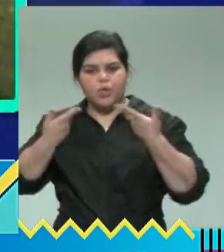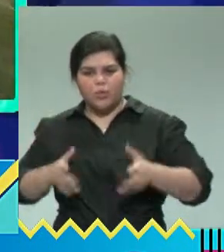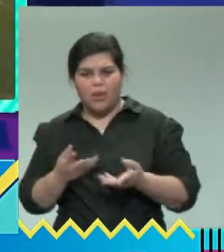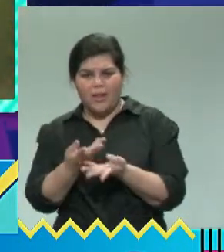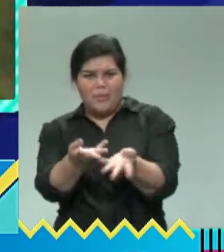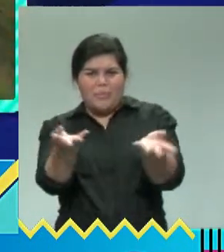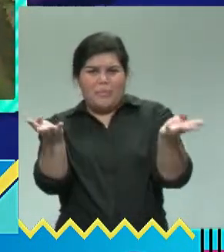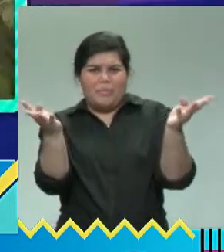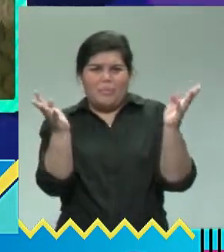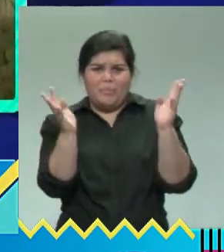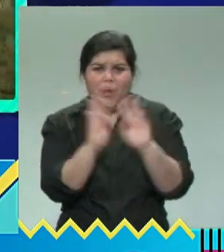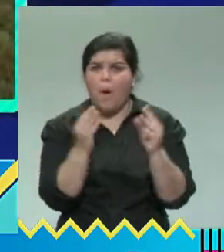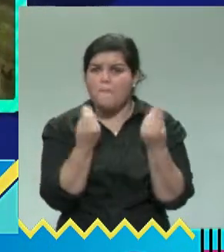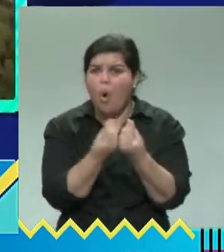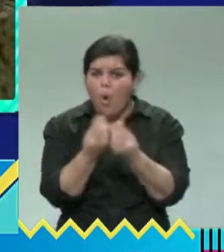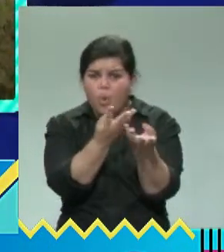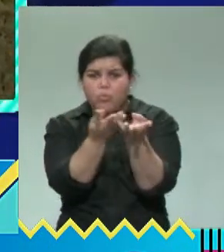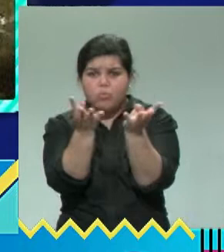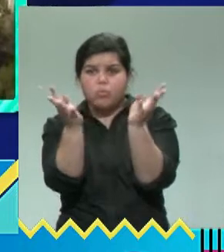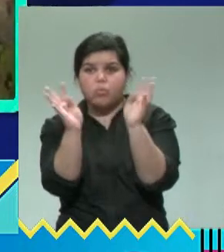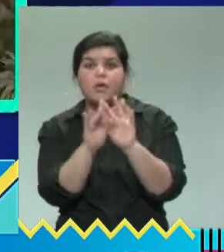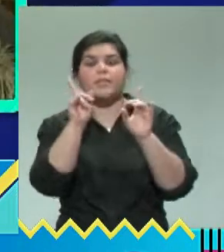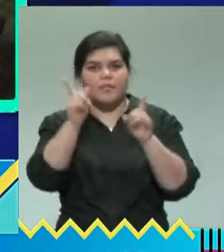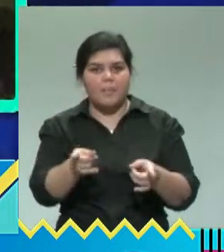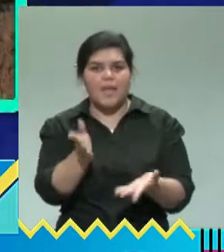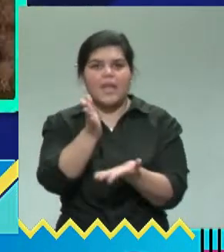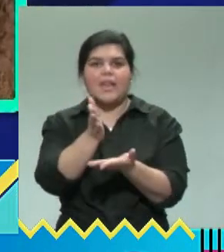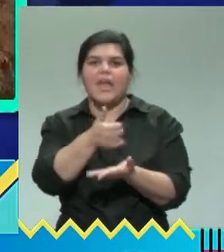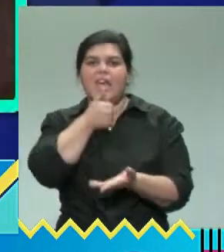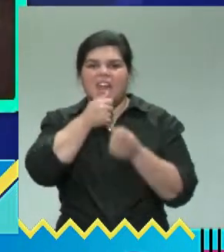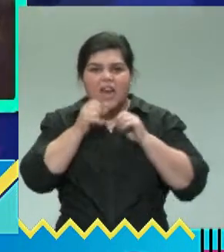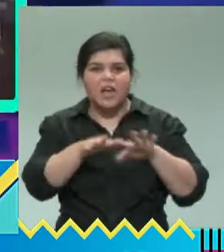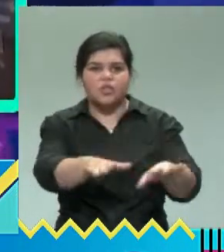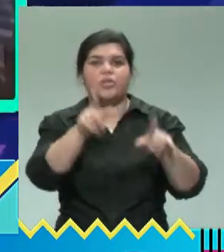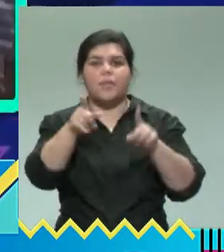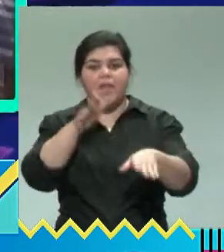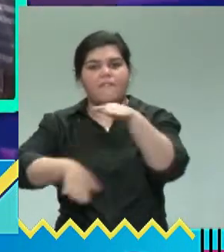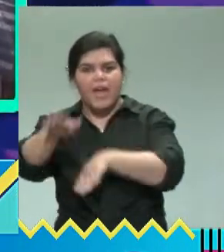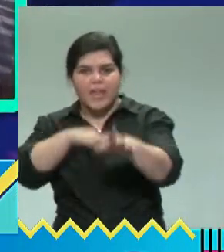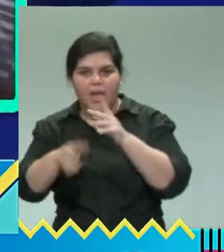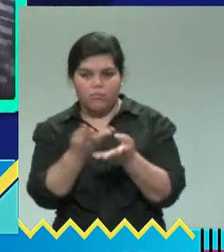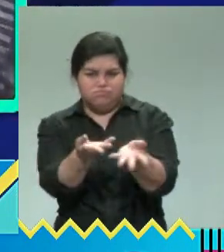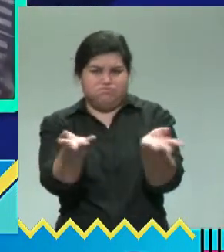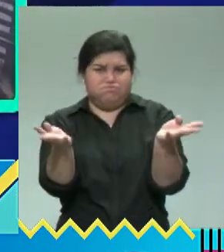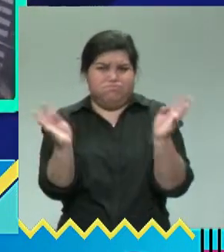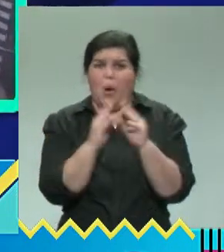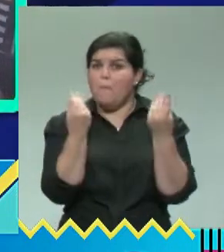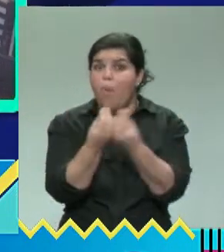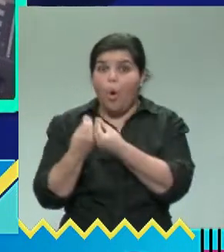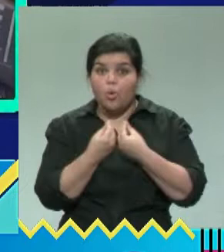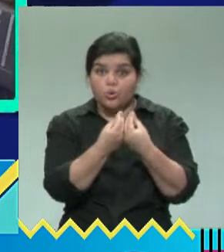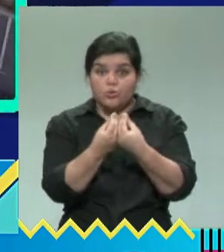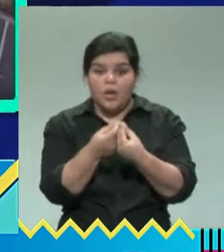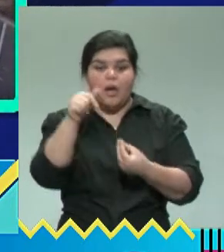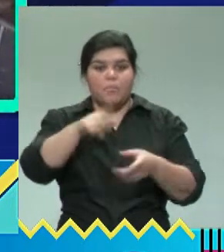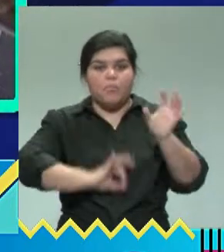grandes y no irrigación, me estaba olvidando, y vialidad. Bien. Entonces, este proyecto de